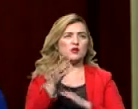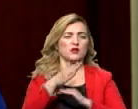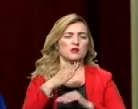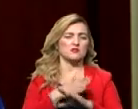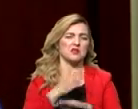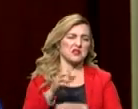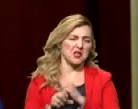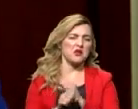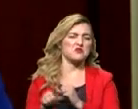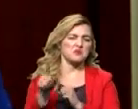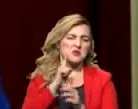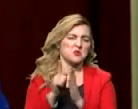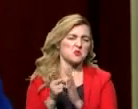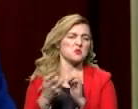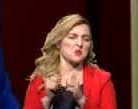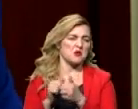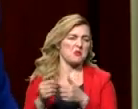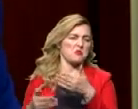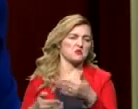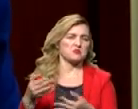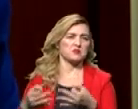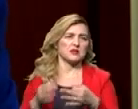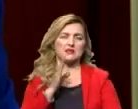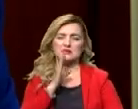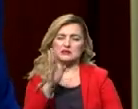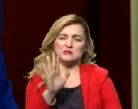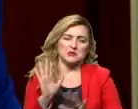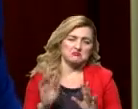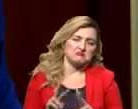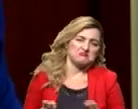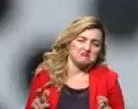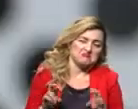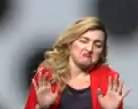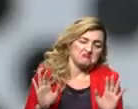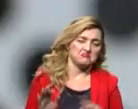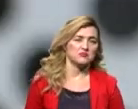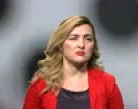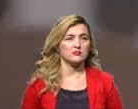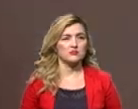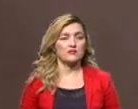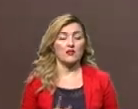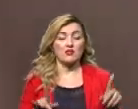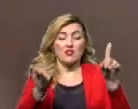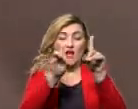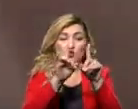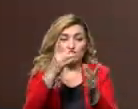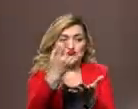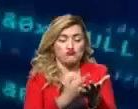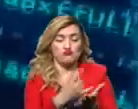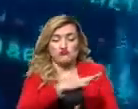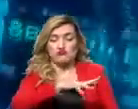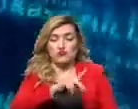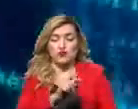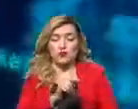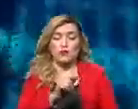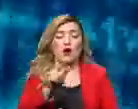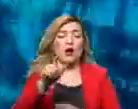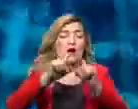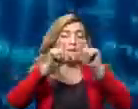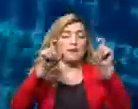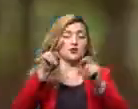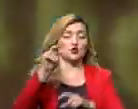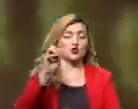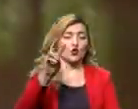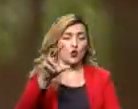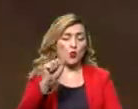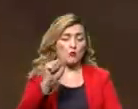años. Entonces, donde el señor Topic está, siempre se tiene que investigar algo. Por la filtración de datos, incluso se detuvo al gerente de la empresa